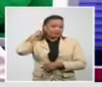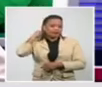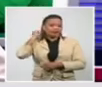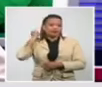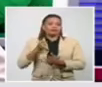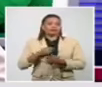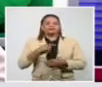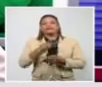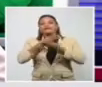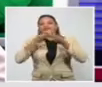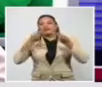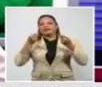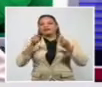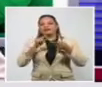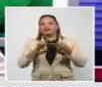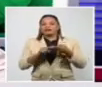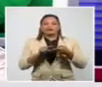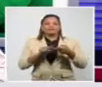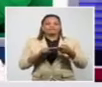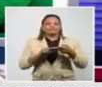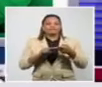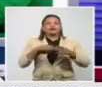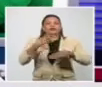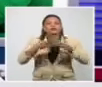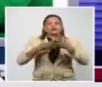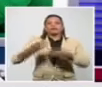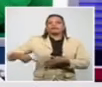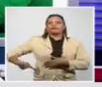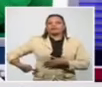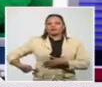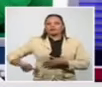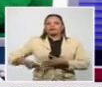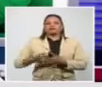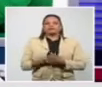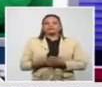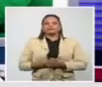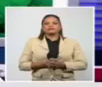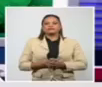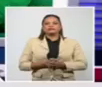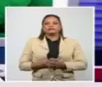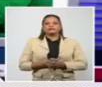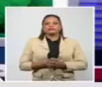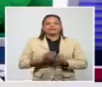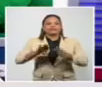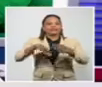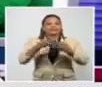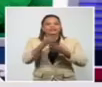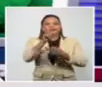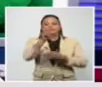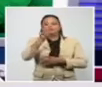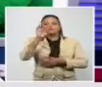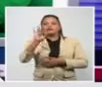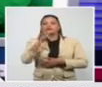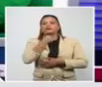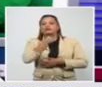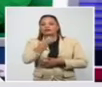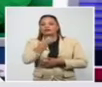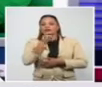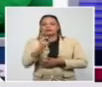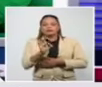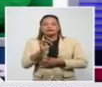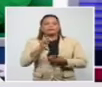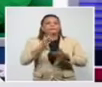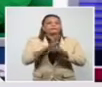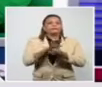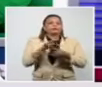diabetes mellitus e insuficiencia renal crónica, que desde el día 18 de enero comenzó